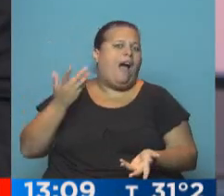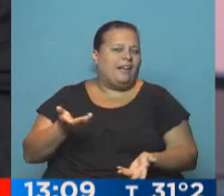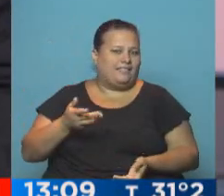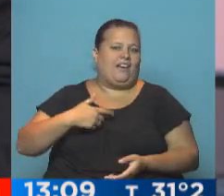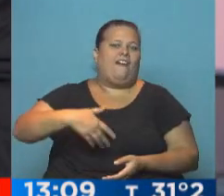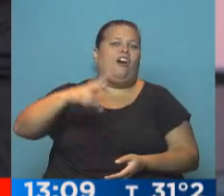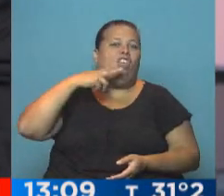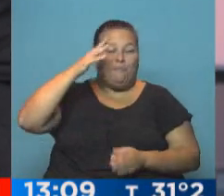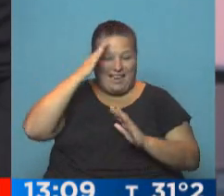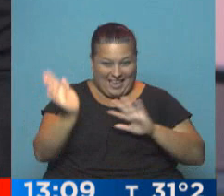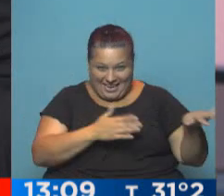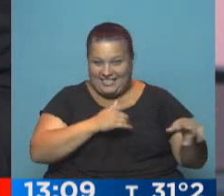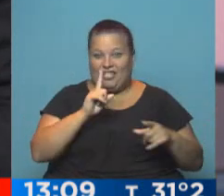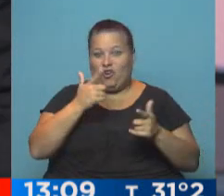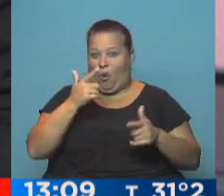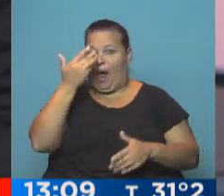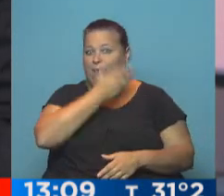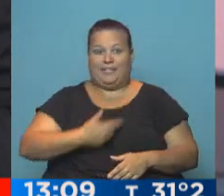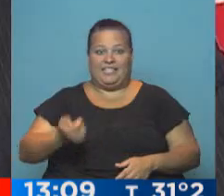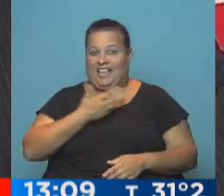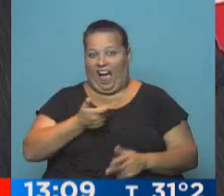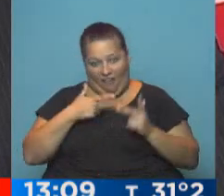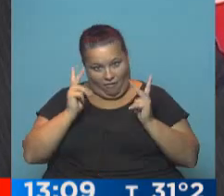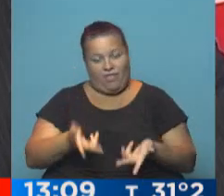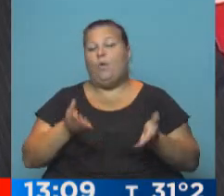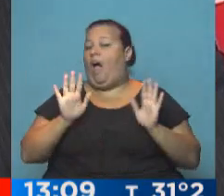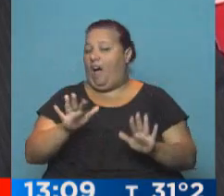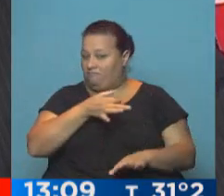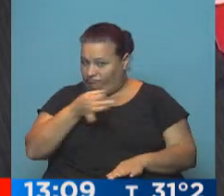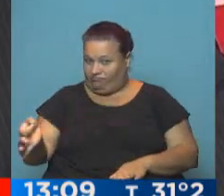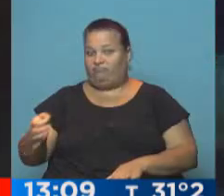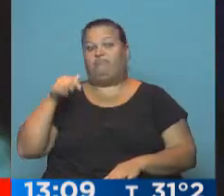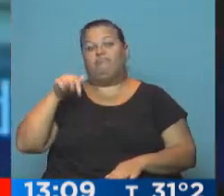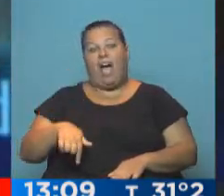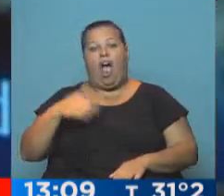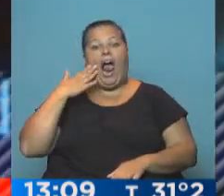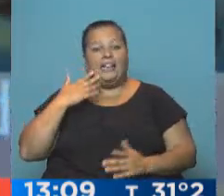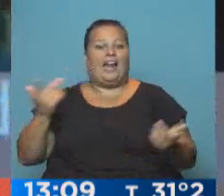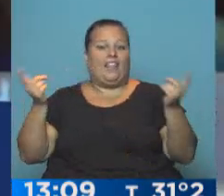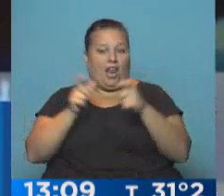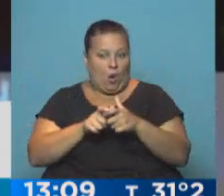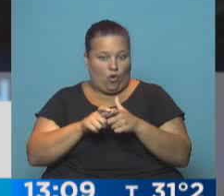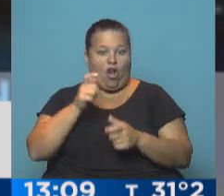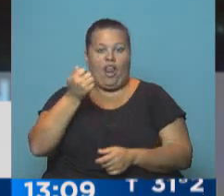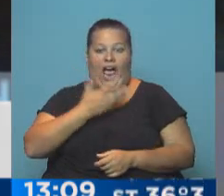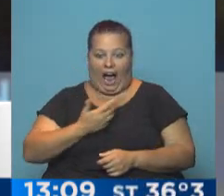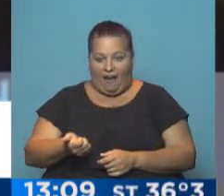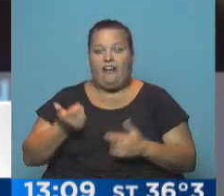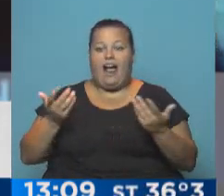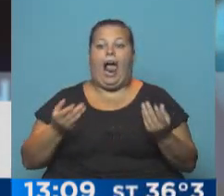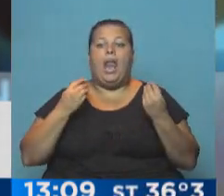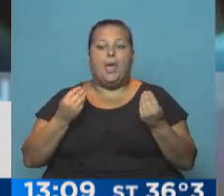a ir el 2015 y sí. No iba a haber presidente de AFA. Y bueno, así fue. Lo cierto es que esta tarde se tienen que reunir en el comité de AFA. Claro,